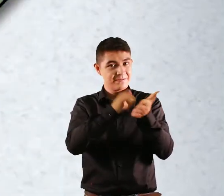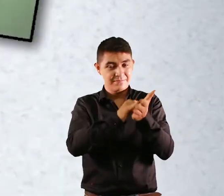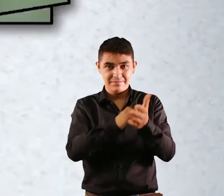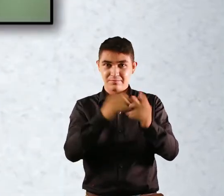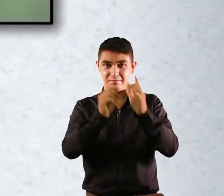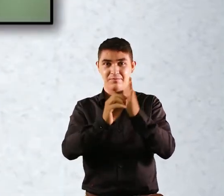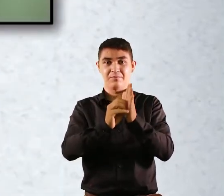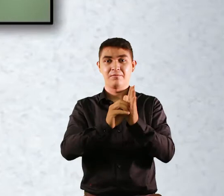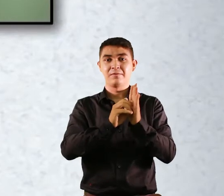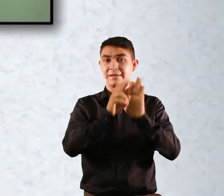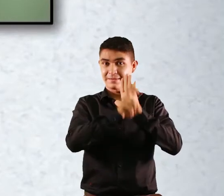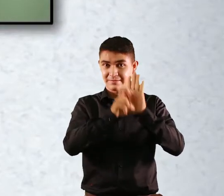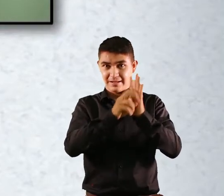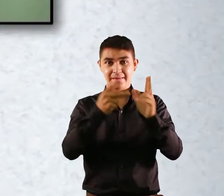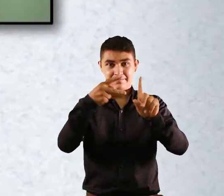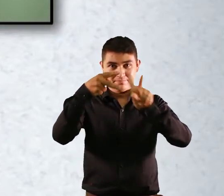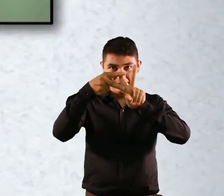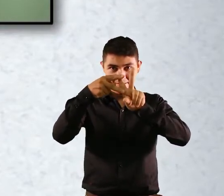Observemos